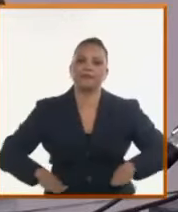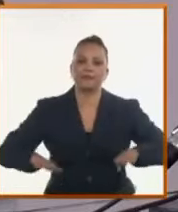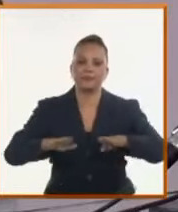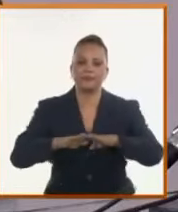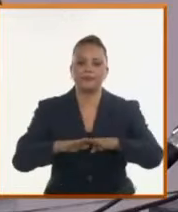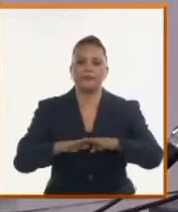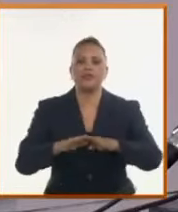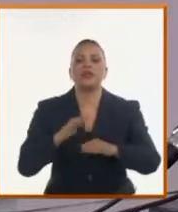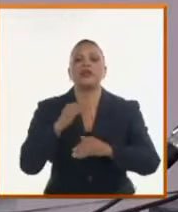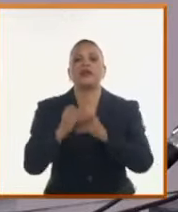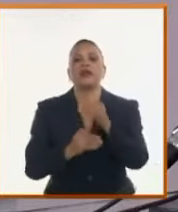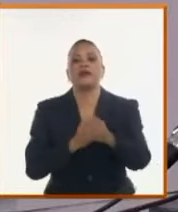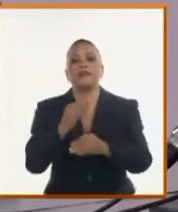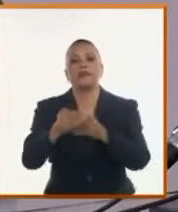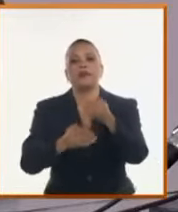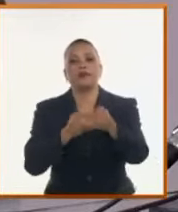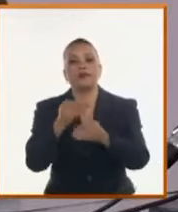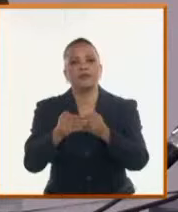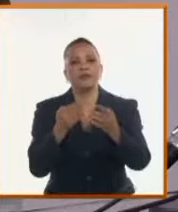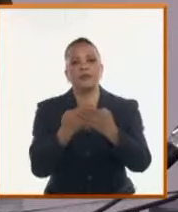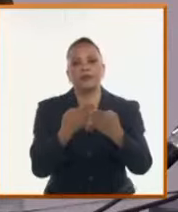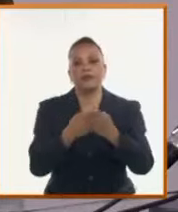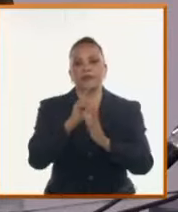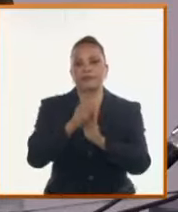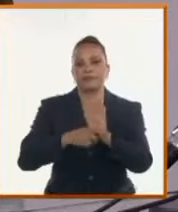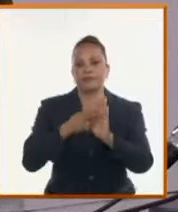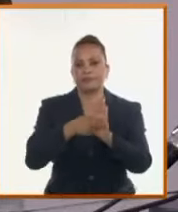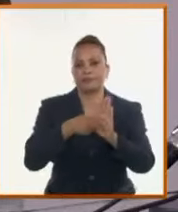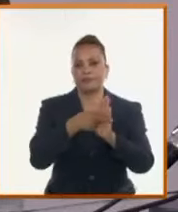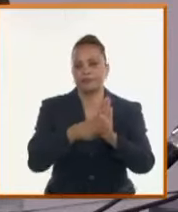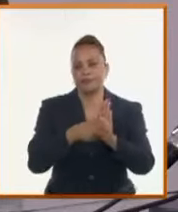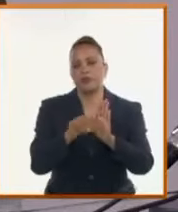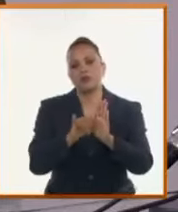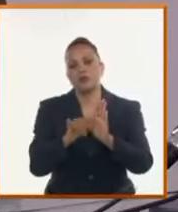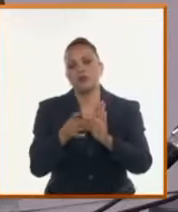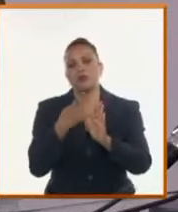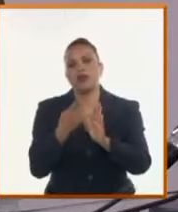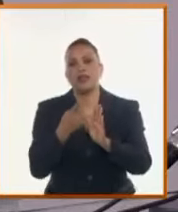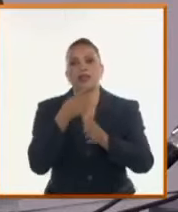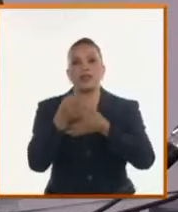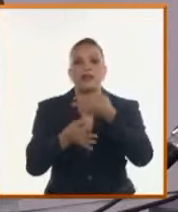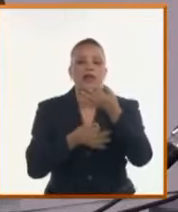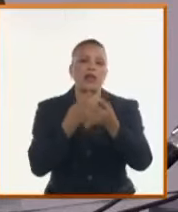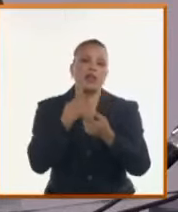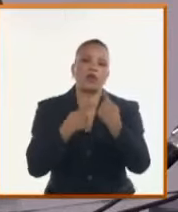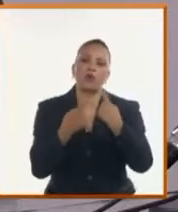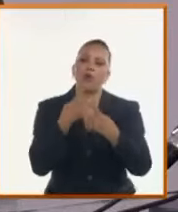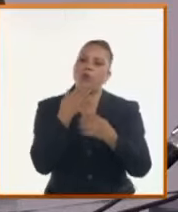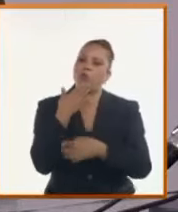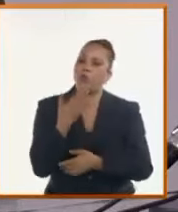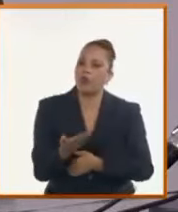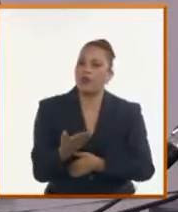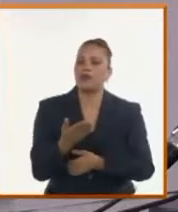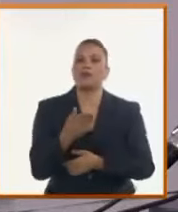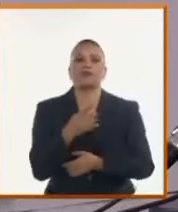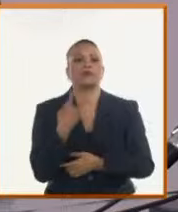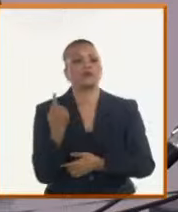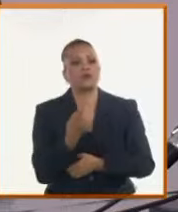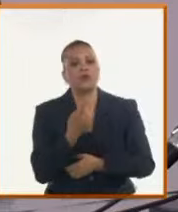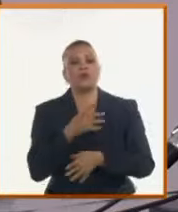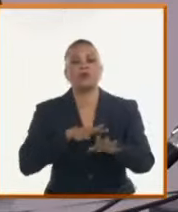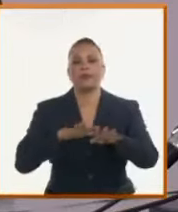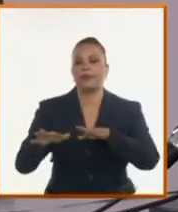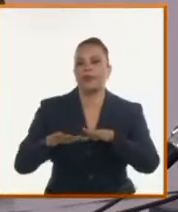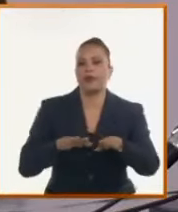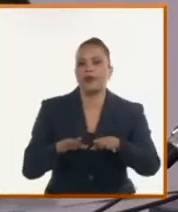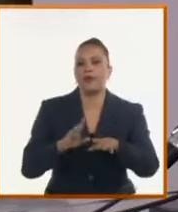proyecciones que tiene la Unión de ferrocarriles y un sin duda un aliciente para poder tener alistadas